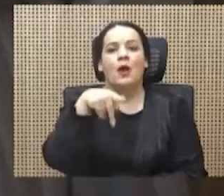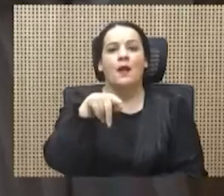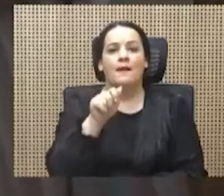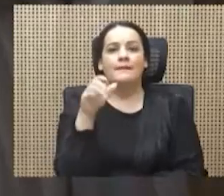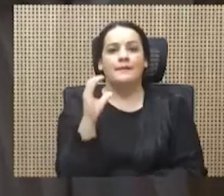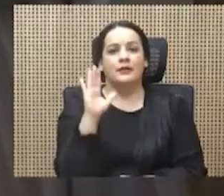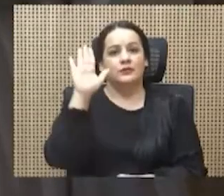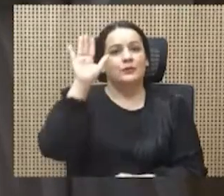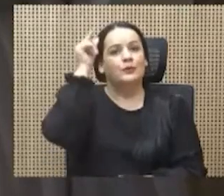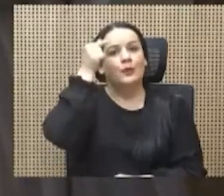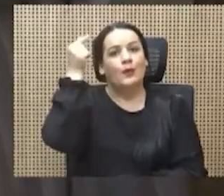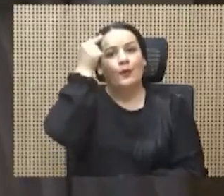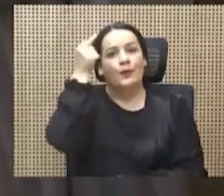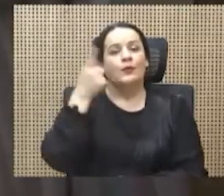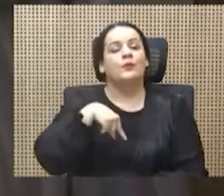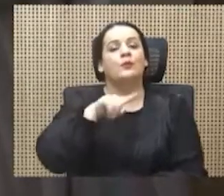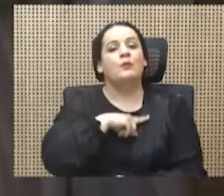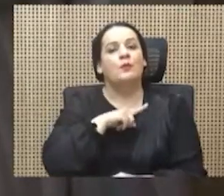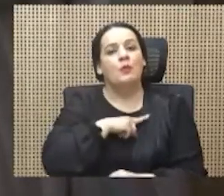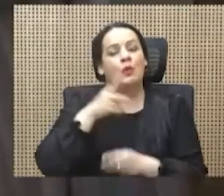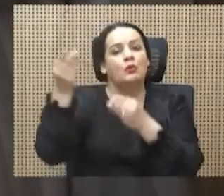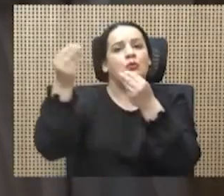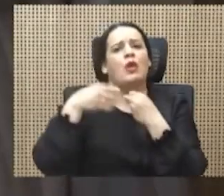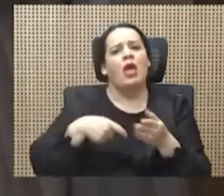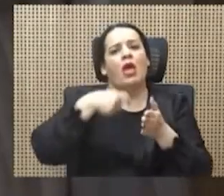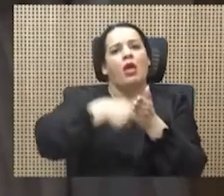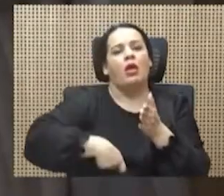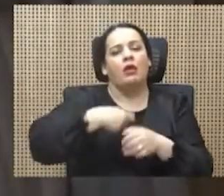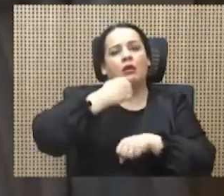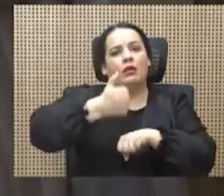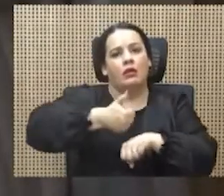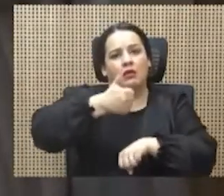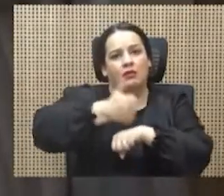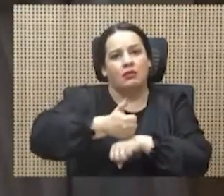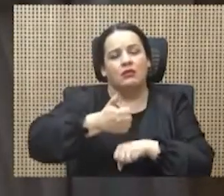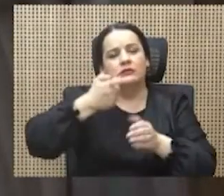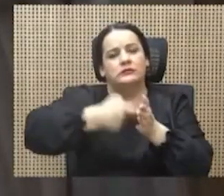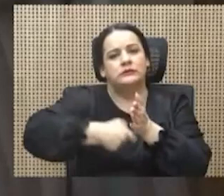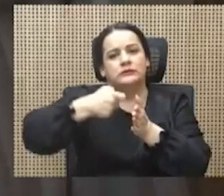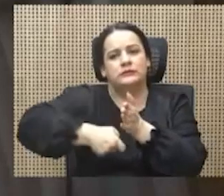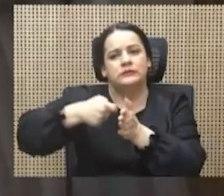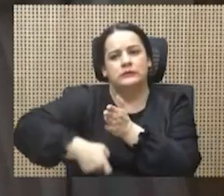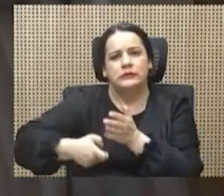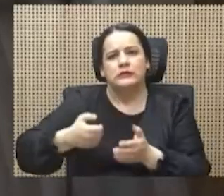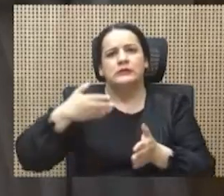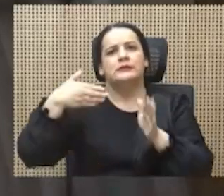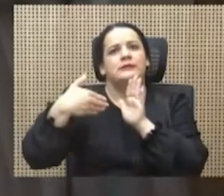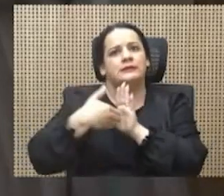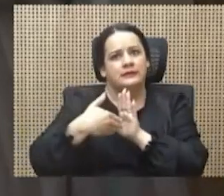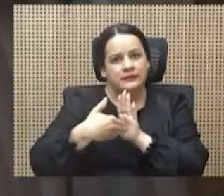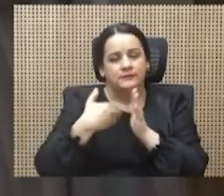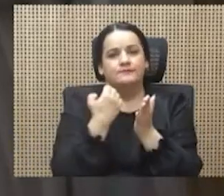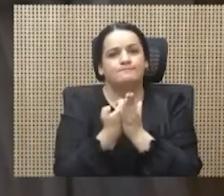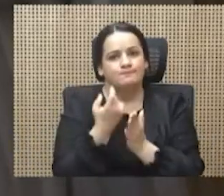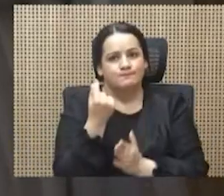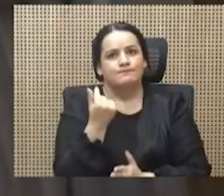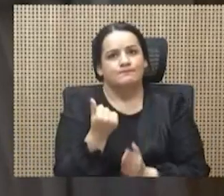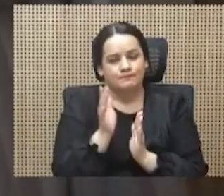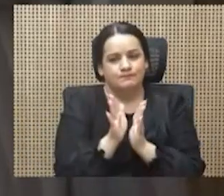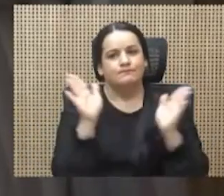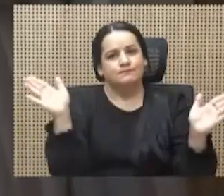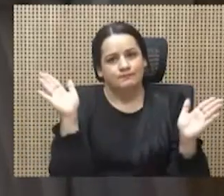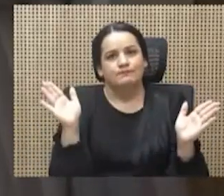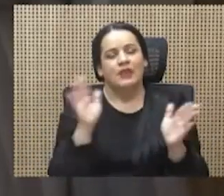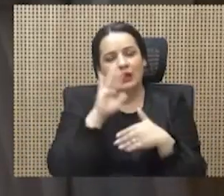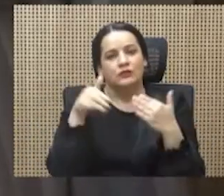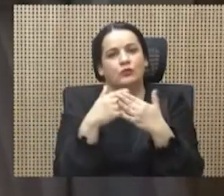sus gobiernos nos recetó impuestos y nos recetó paquetes fiscales que afectaron económicamente al pueblo en general, tampoco nos